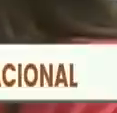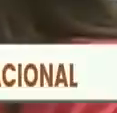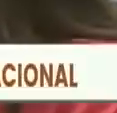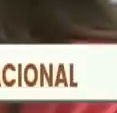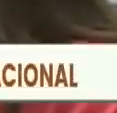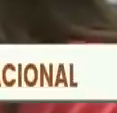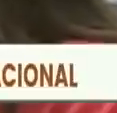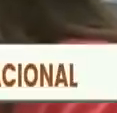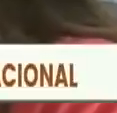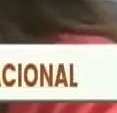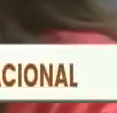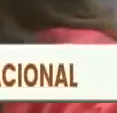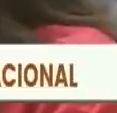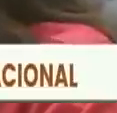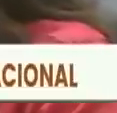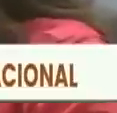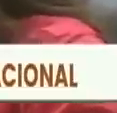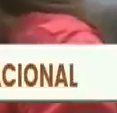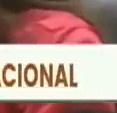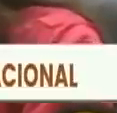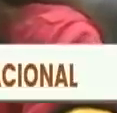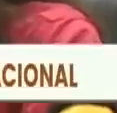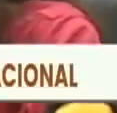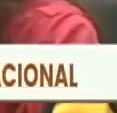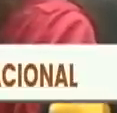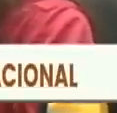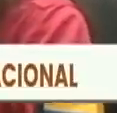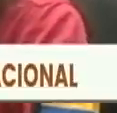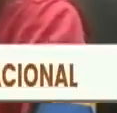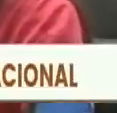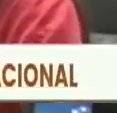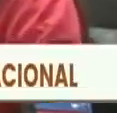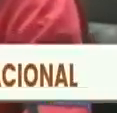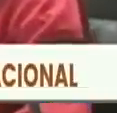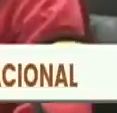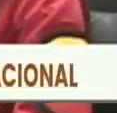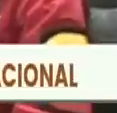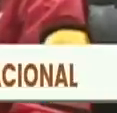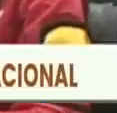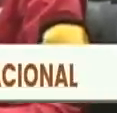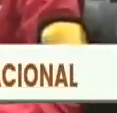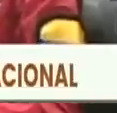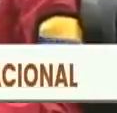estrambótica es el ejercicio de cierta política en Venezuela.